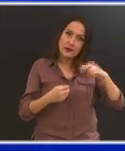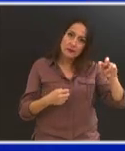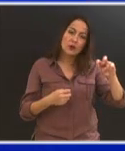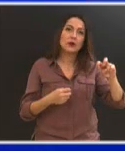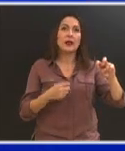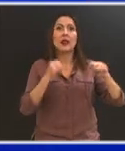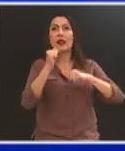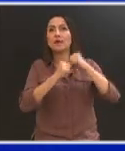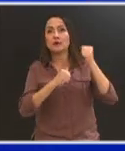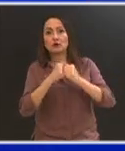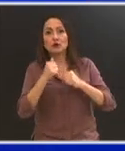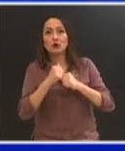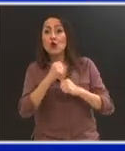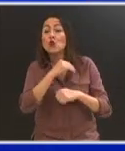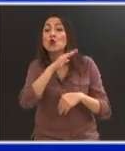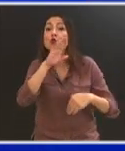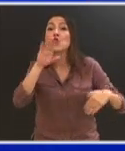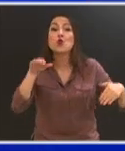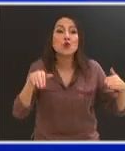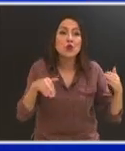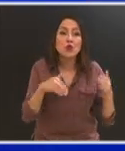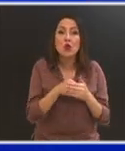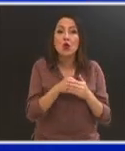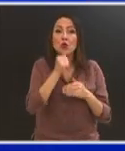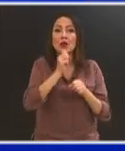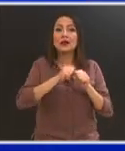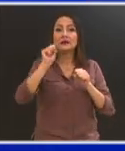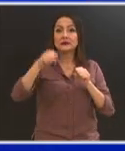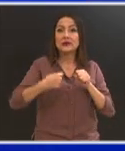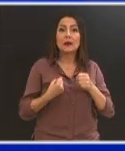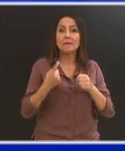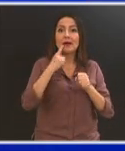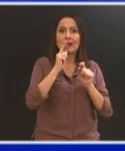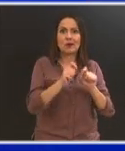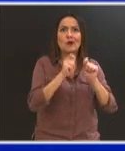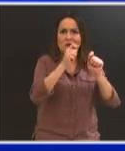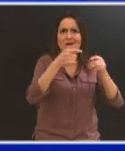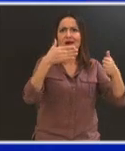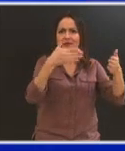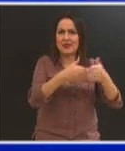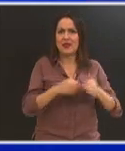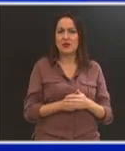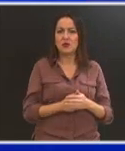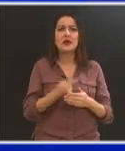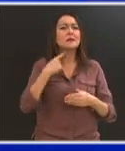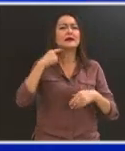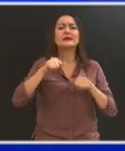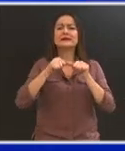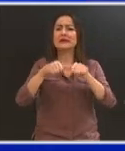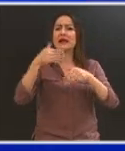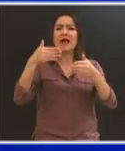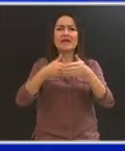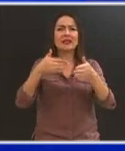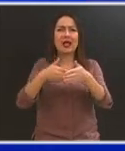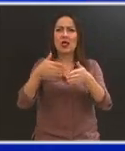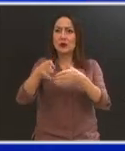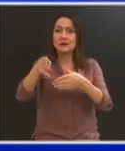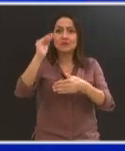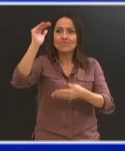la infraestructura, todo lo que es el sistema educativo está afectado y va a seguir afectado con estos recortes que